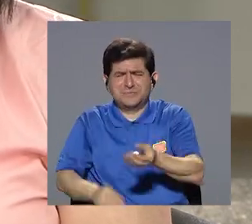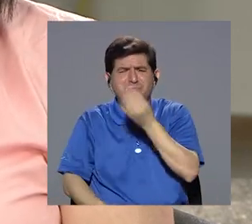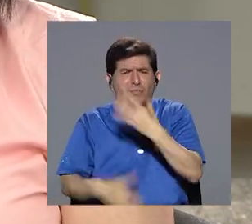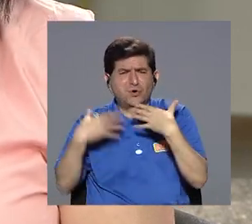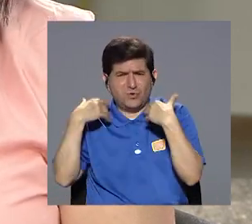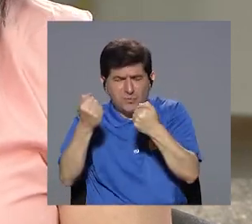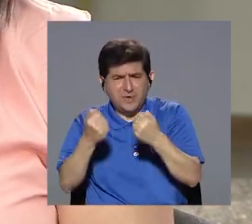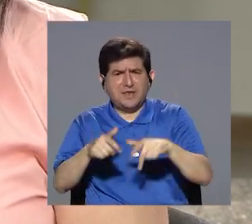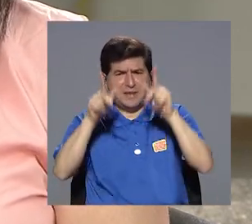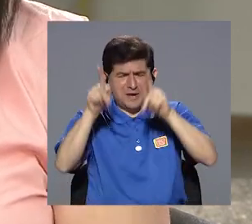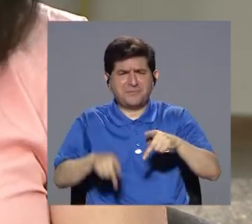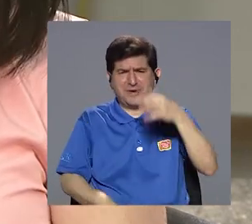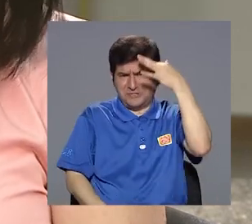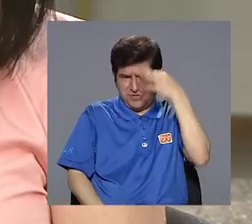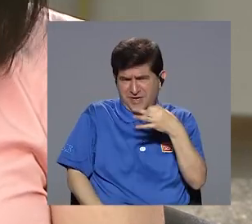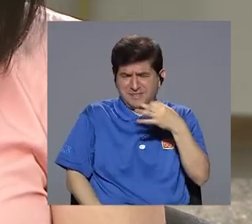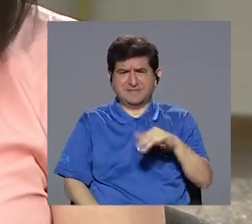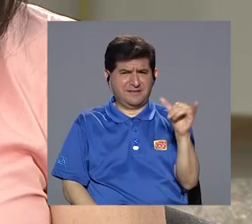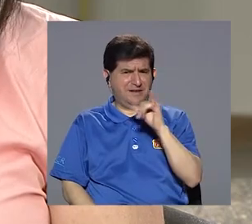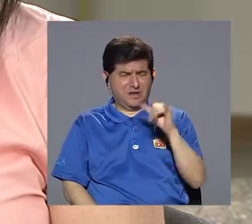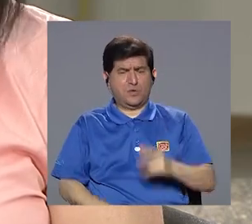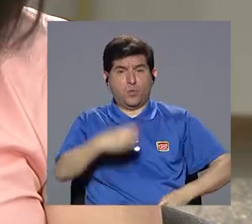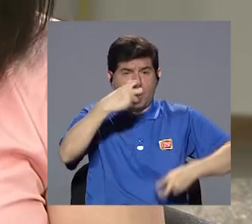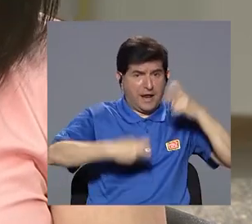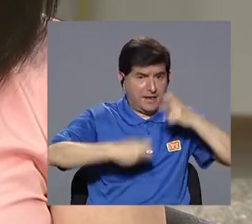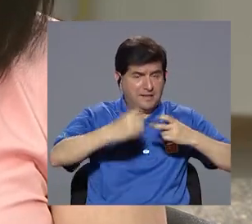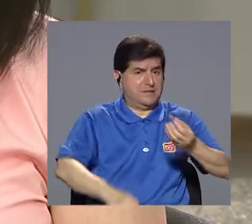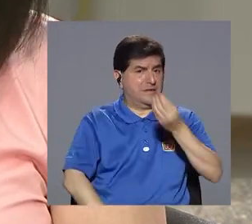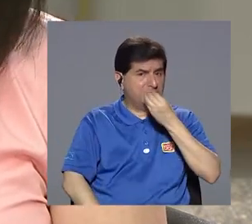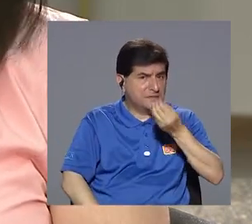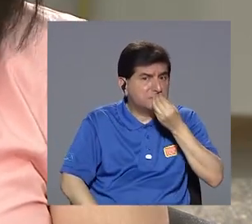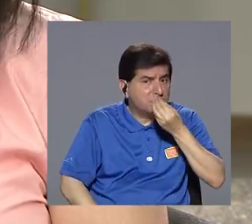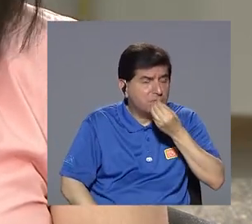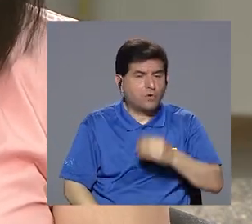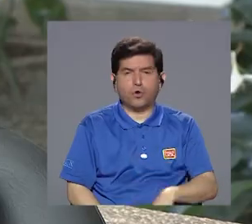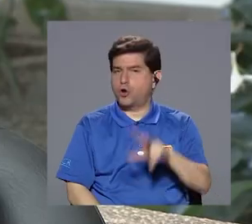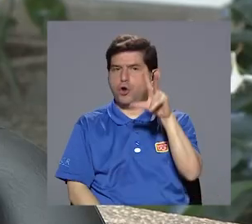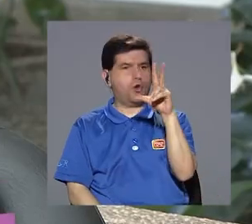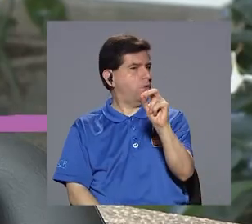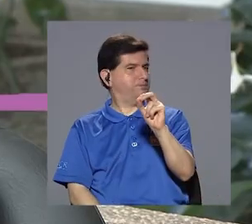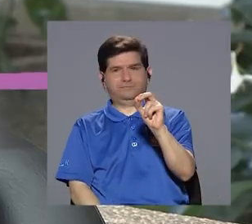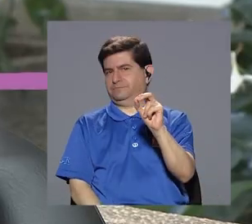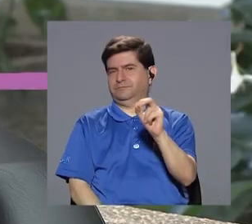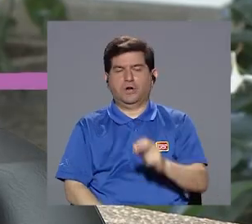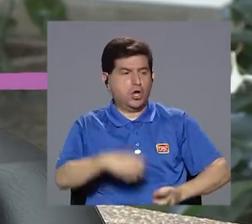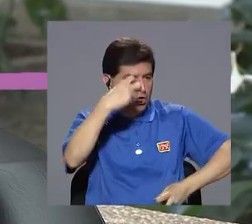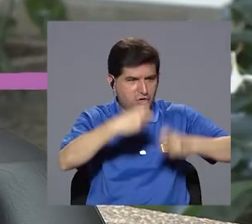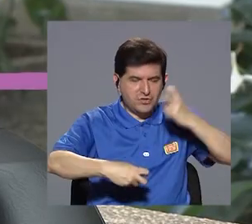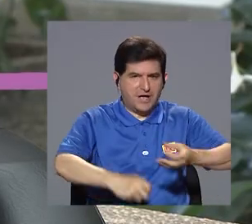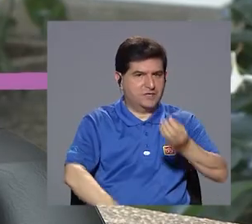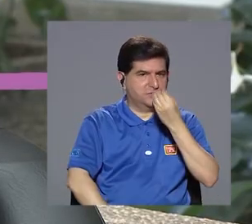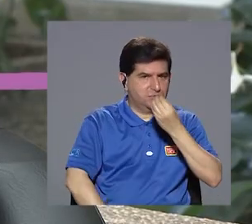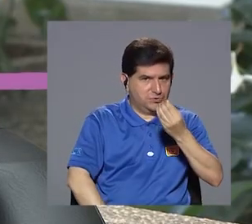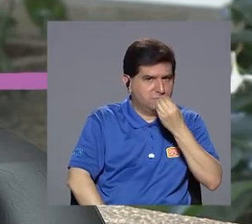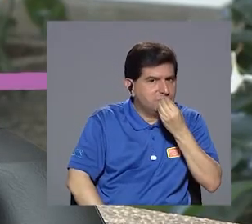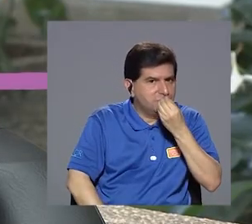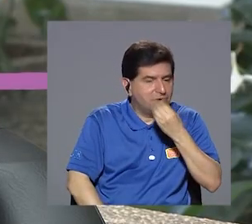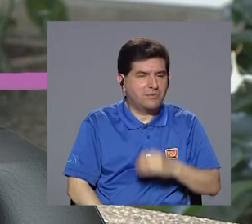saludables, ¿es lo que las personas podríamos interpretar como un desorden alimenticio? No, en realidad los desórdenes